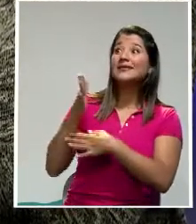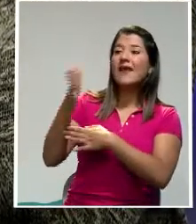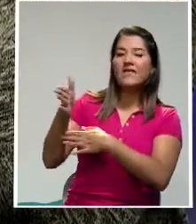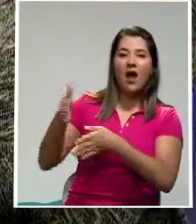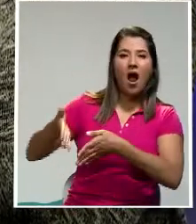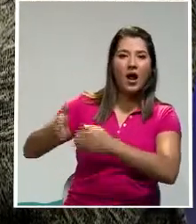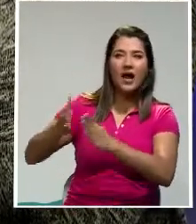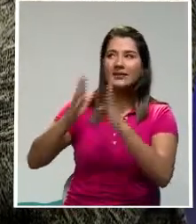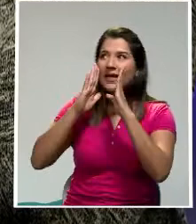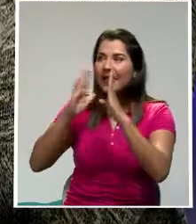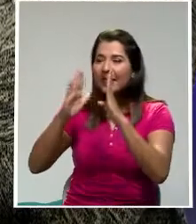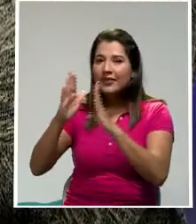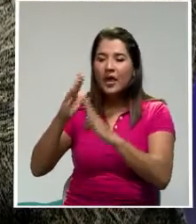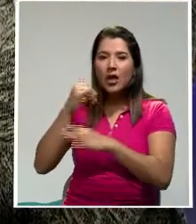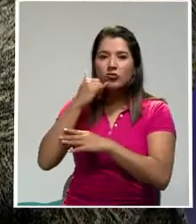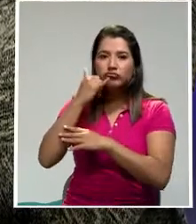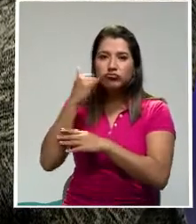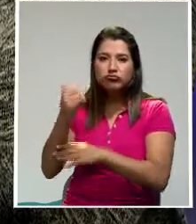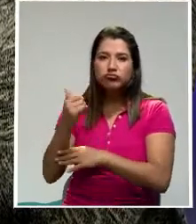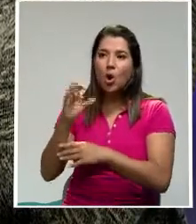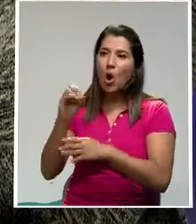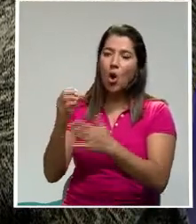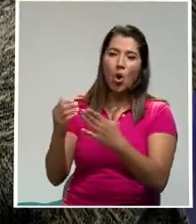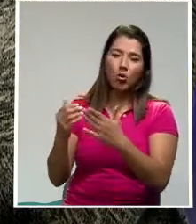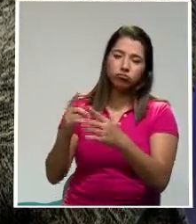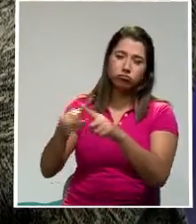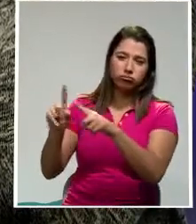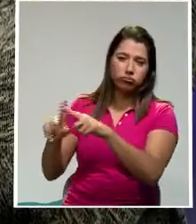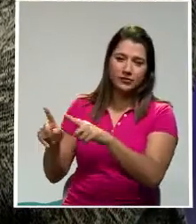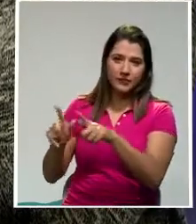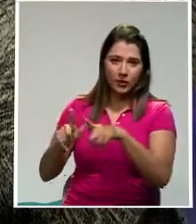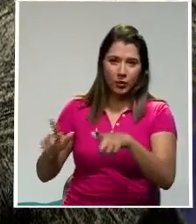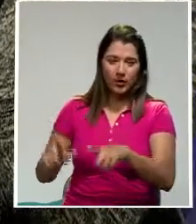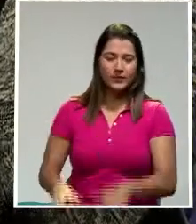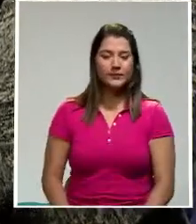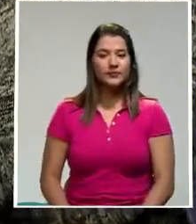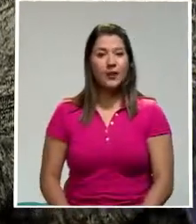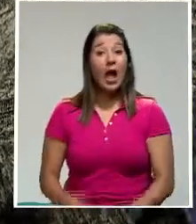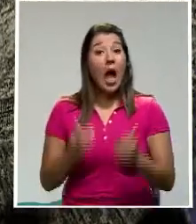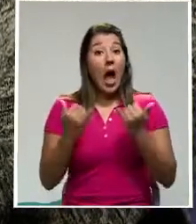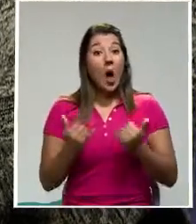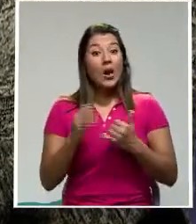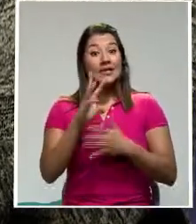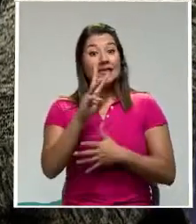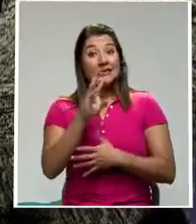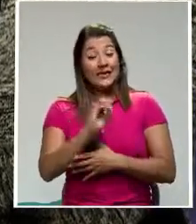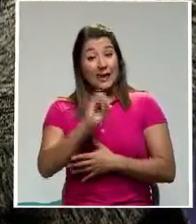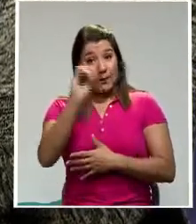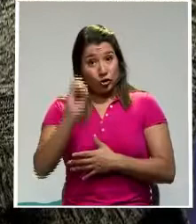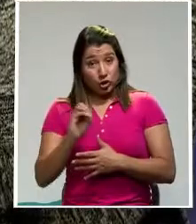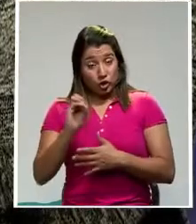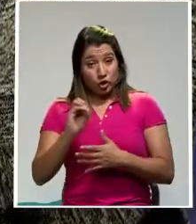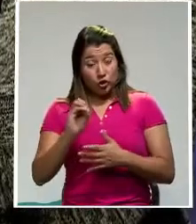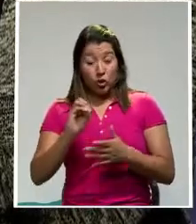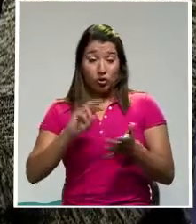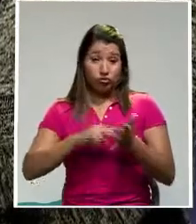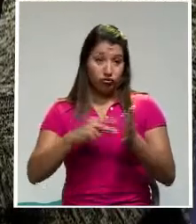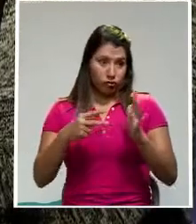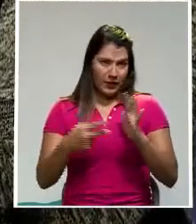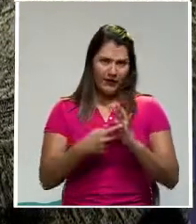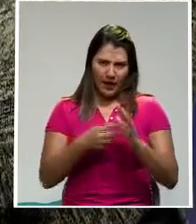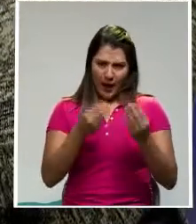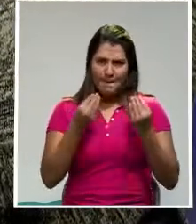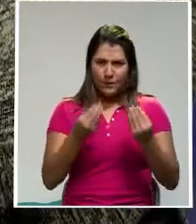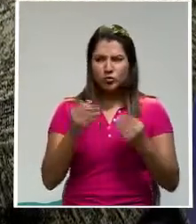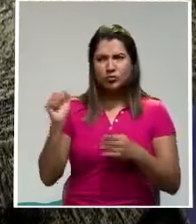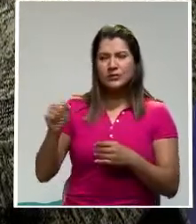averías, las nuevas instalaciones, etcétera. Ahora, un 60% es un porcentaje altísimo. Es